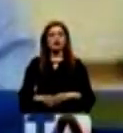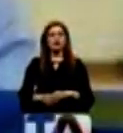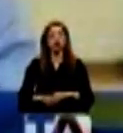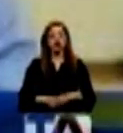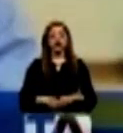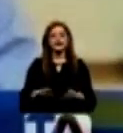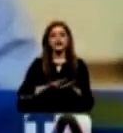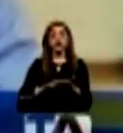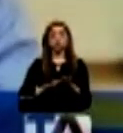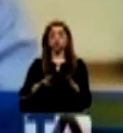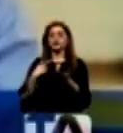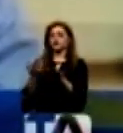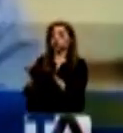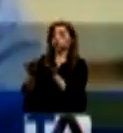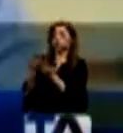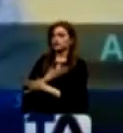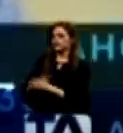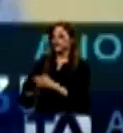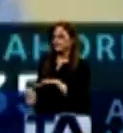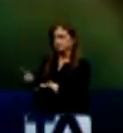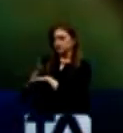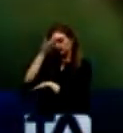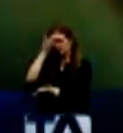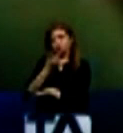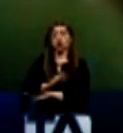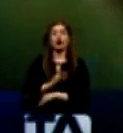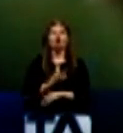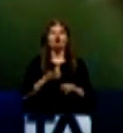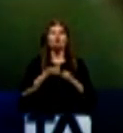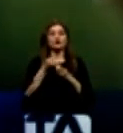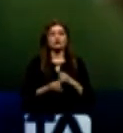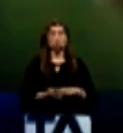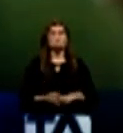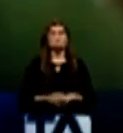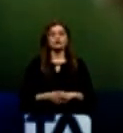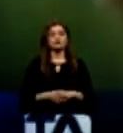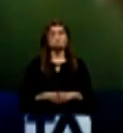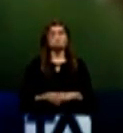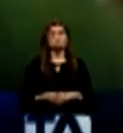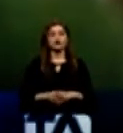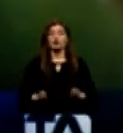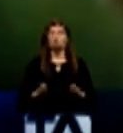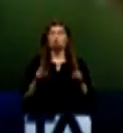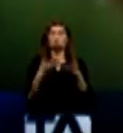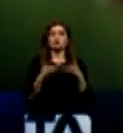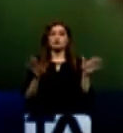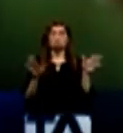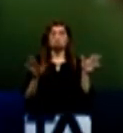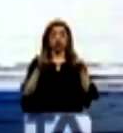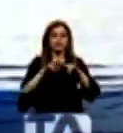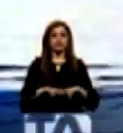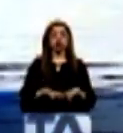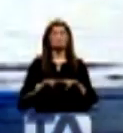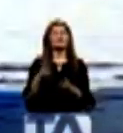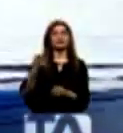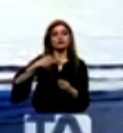Las reuniones llegarán desde el Ejecutivo antes de tomar la decisión final, pero sin duda la puerta ya está abierta para la revisión del diésel